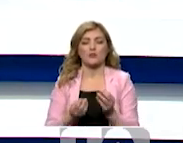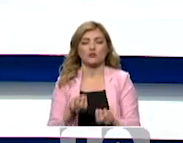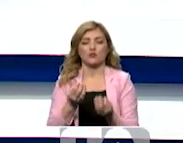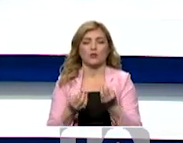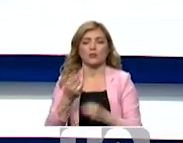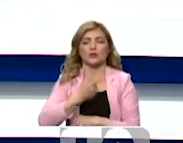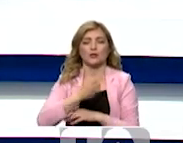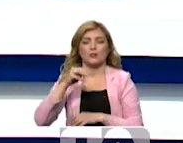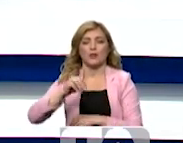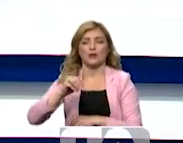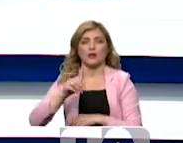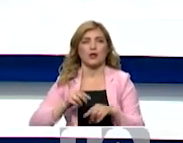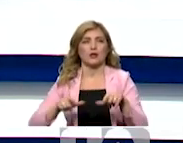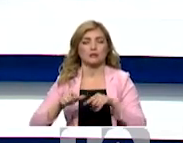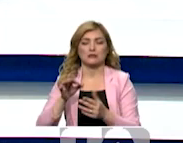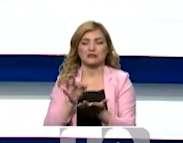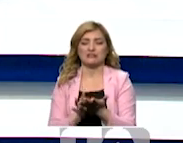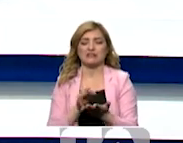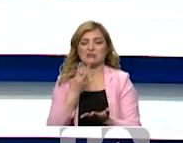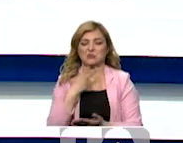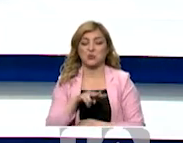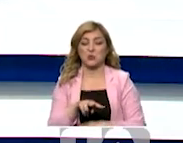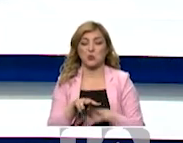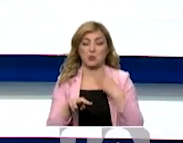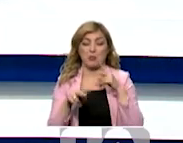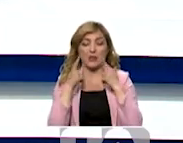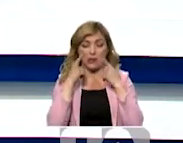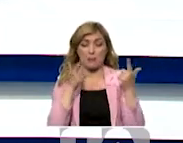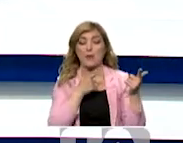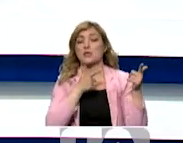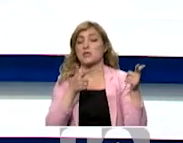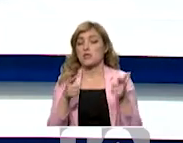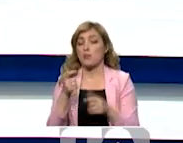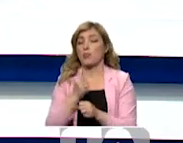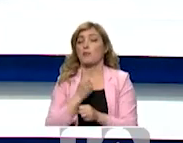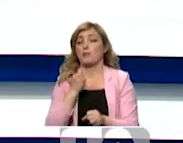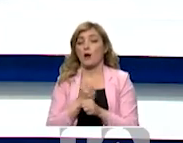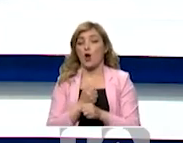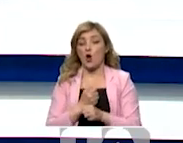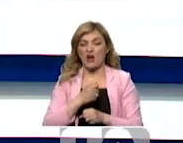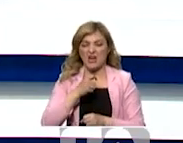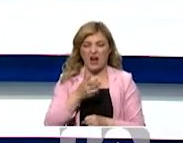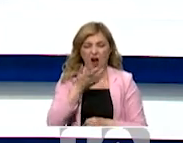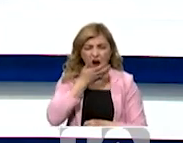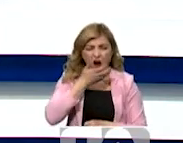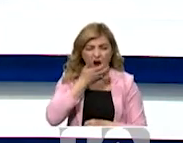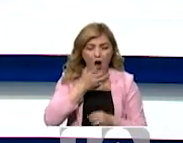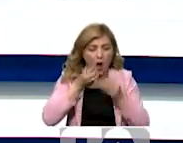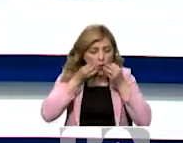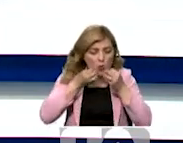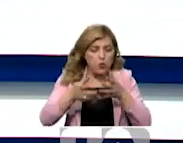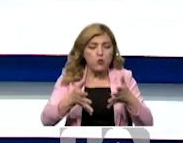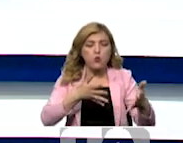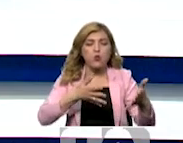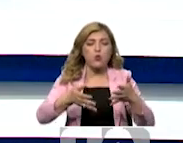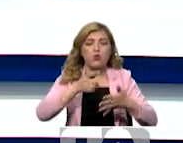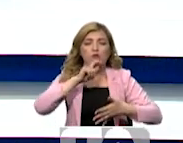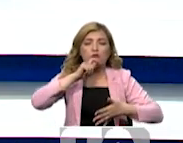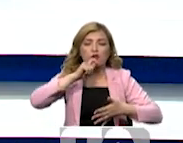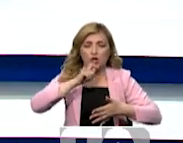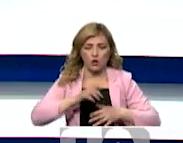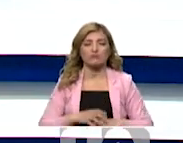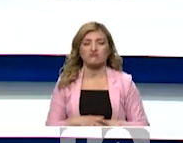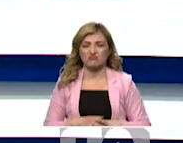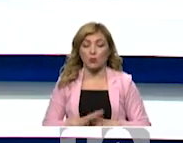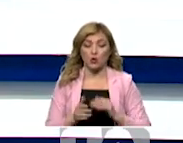día martes bueno la zona está totalmente vigilada se realizan trabajos de enfriamiento para evitar justamente que se reaviven